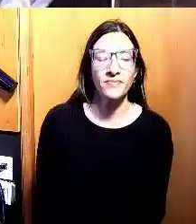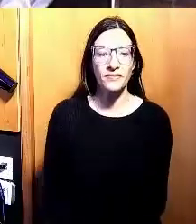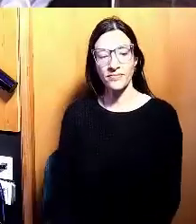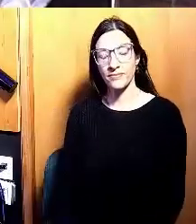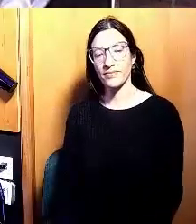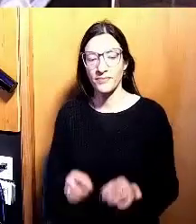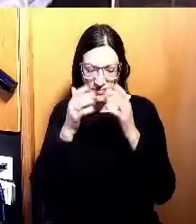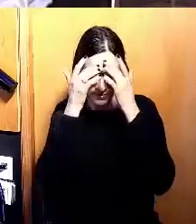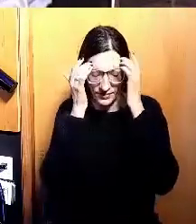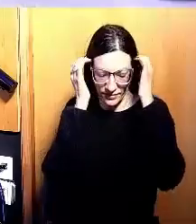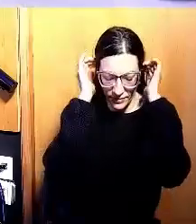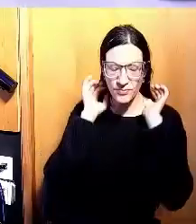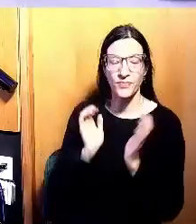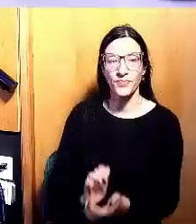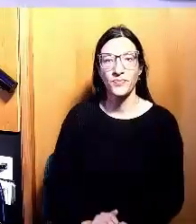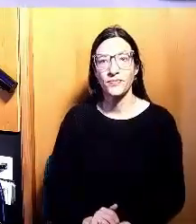Bien, tenés ahí el...